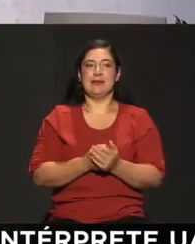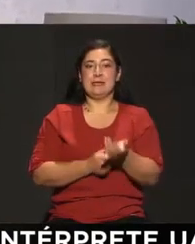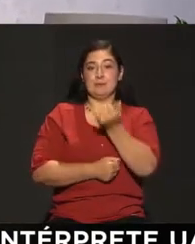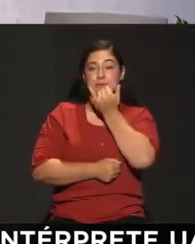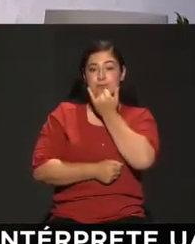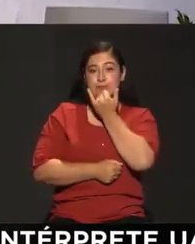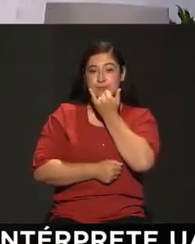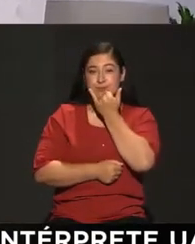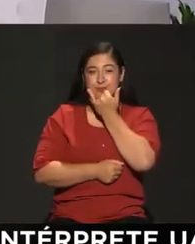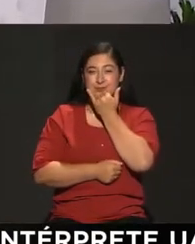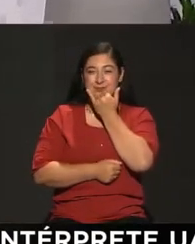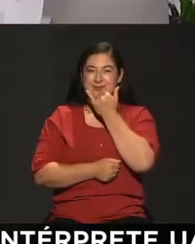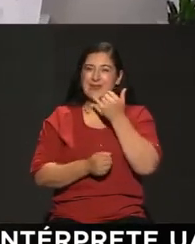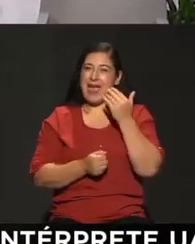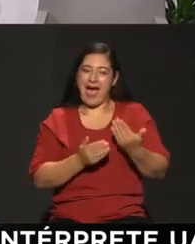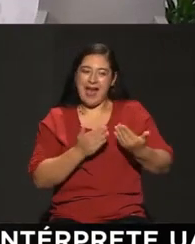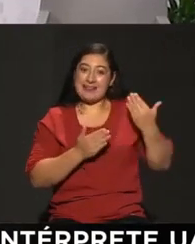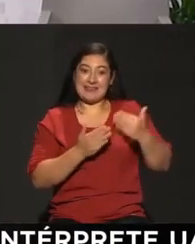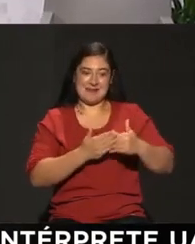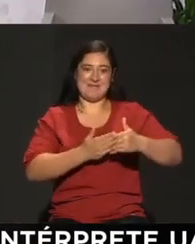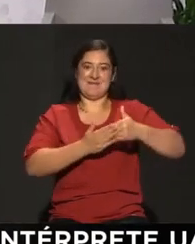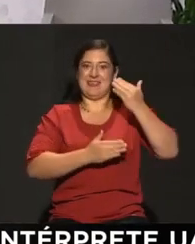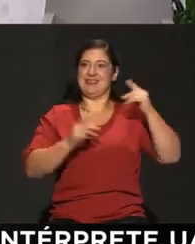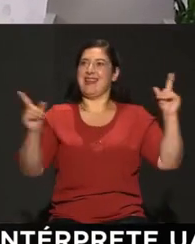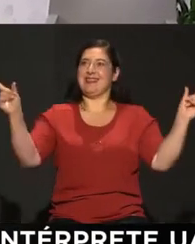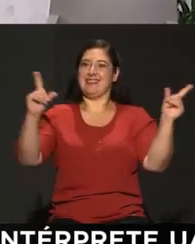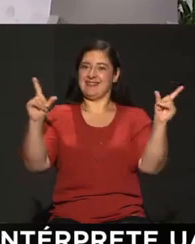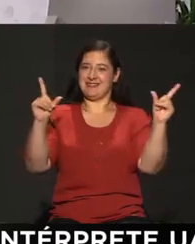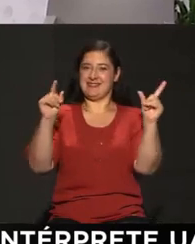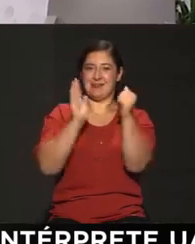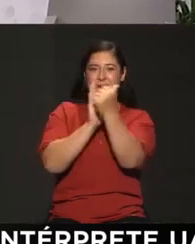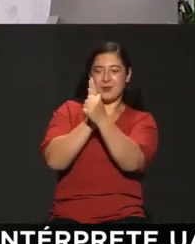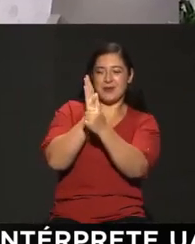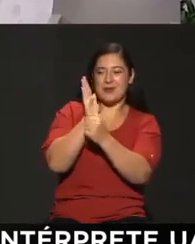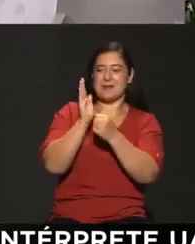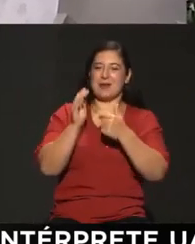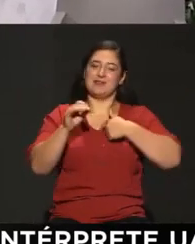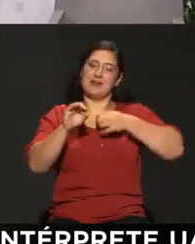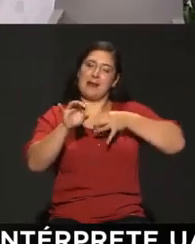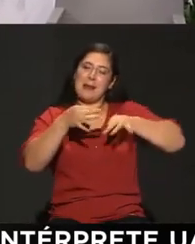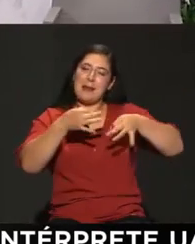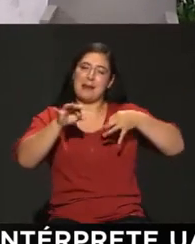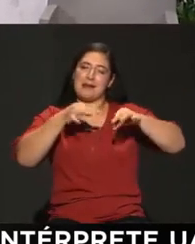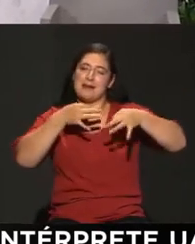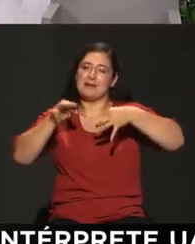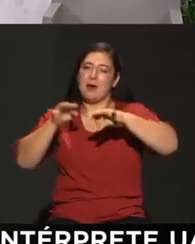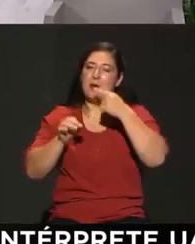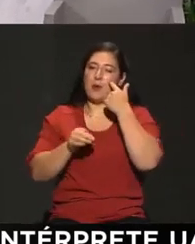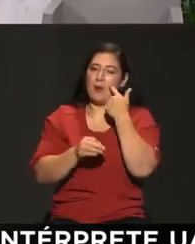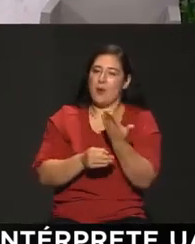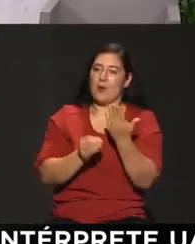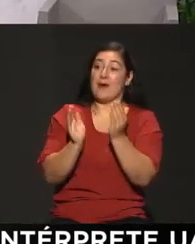Resulta que nosotros en los primeros encuentros nos dedicamos mucho a entender que los elementos en